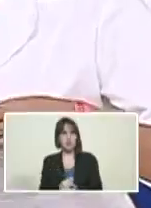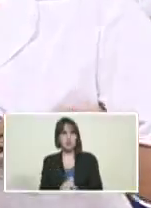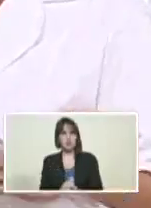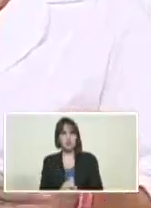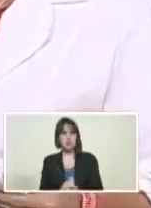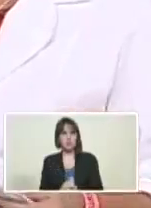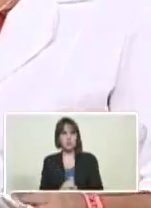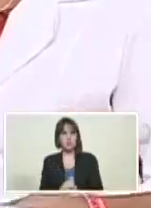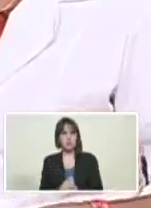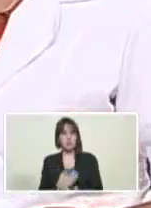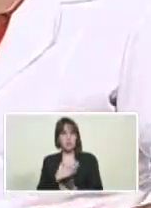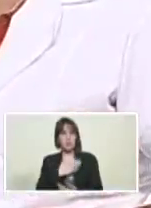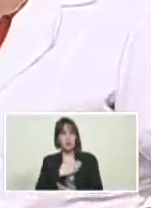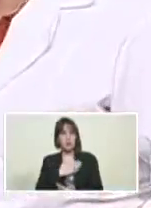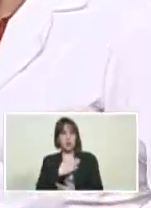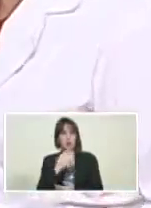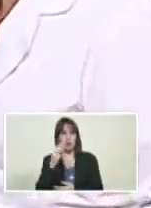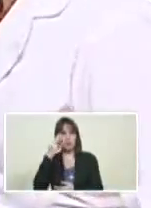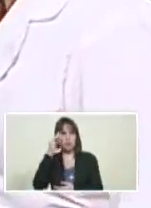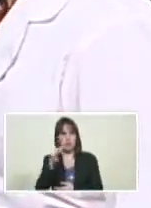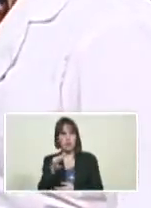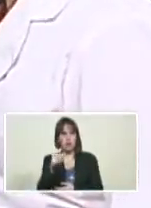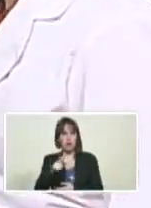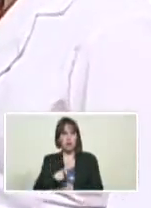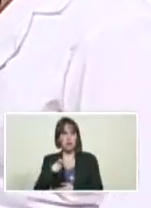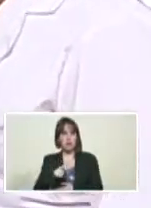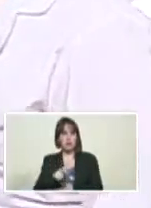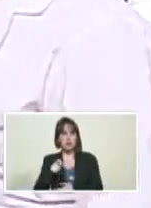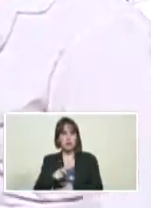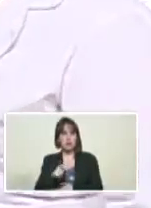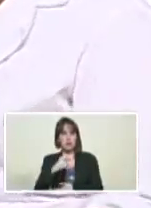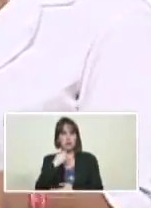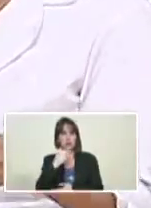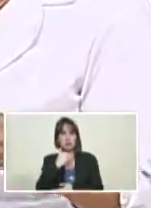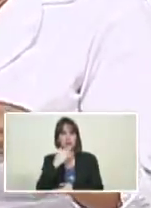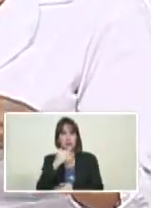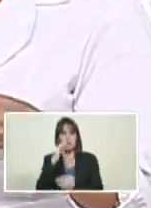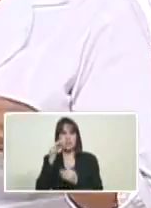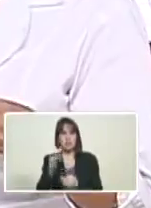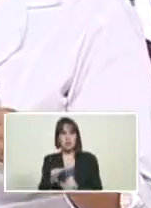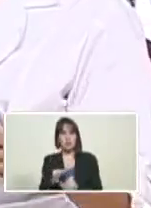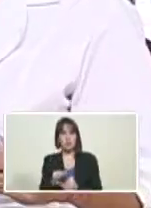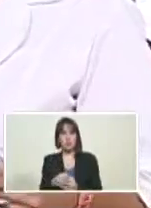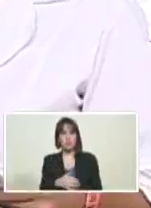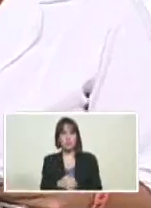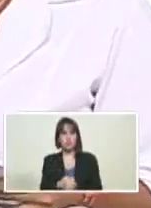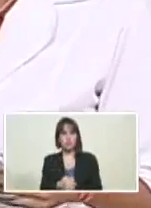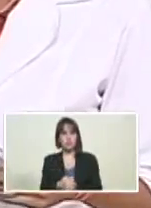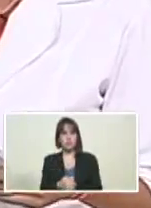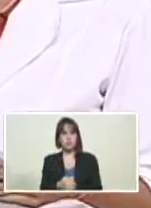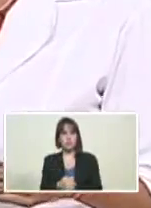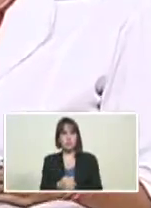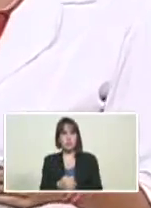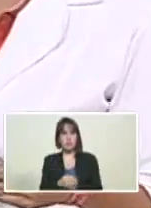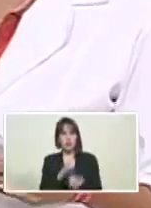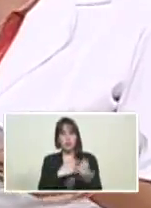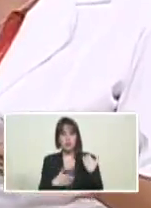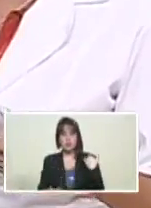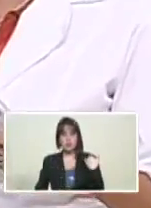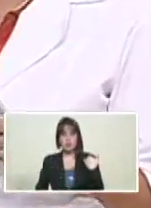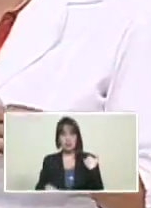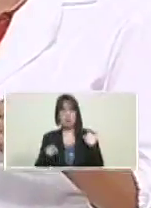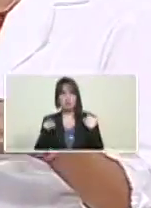Yo creo que es necesario, y estoy casi seguro que todos coincidimos, presidente, en